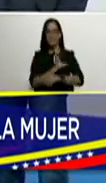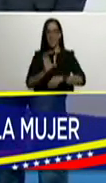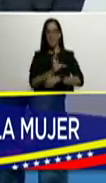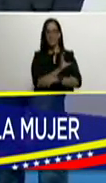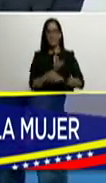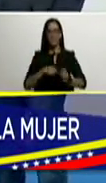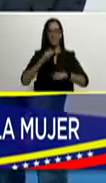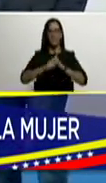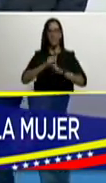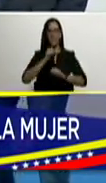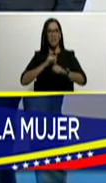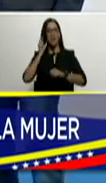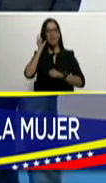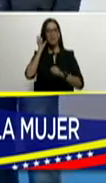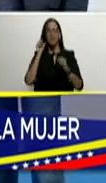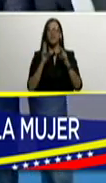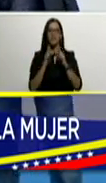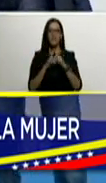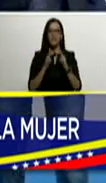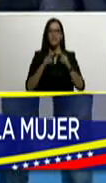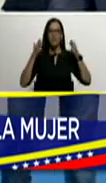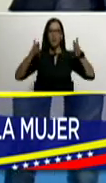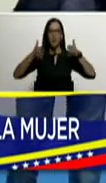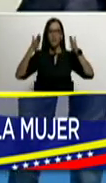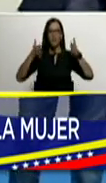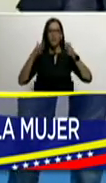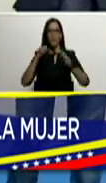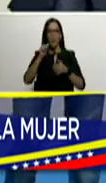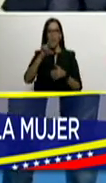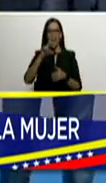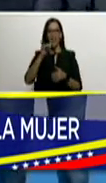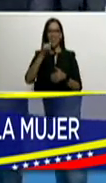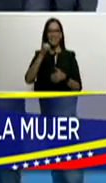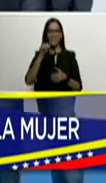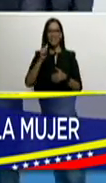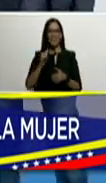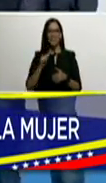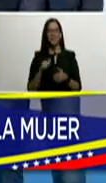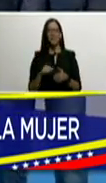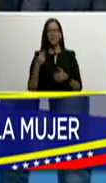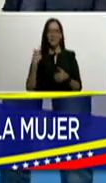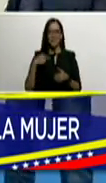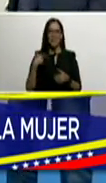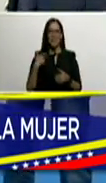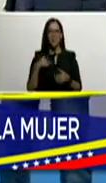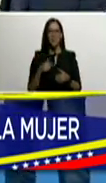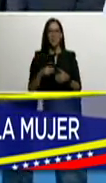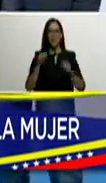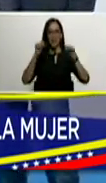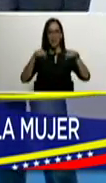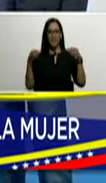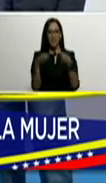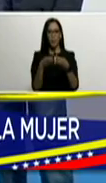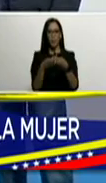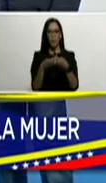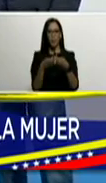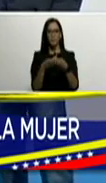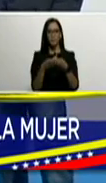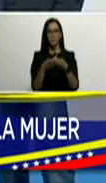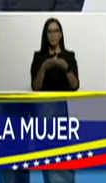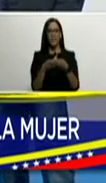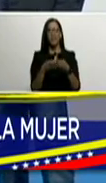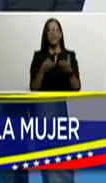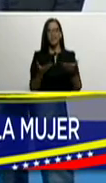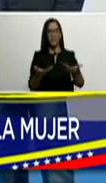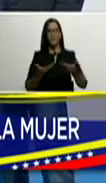escuchar, que van a conocer, que se están formando así como Aranza, como Daniela, que tenemos acá en la agrupación. Y que